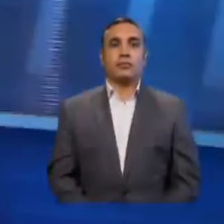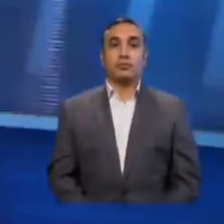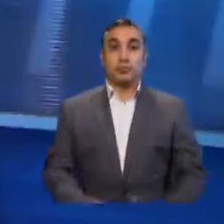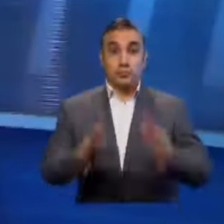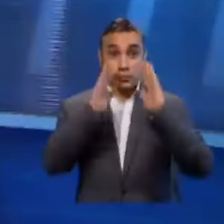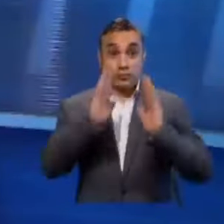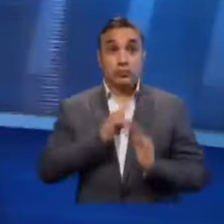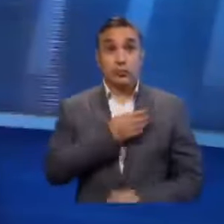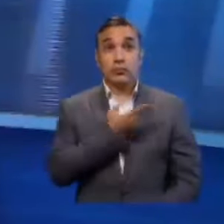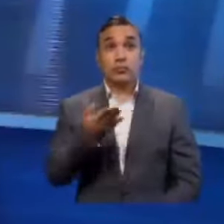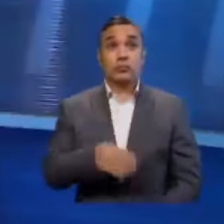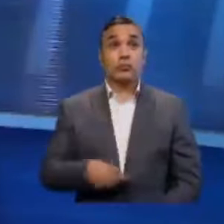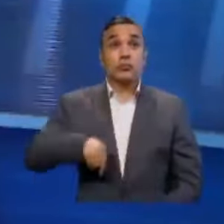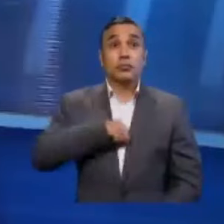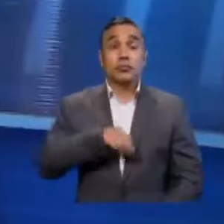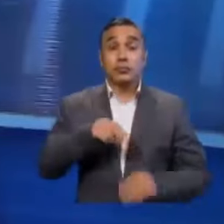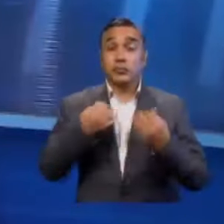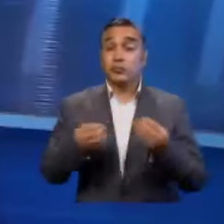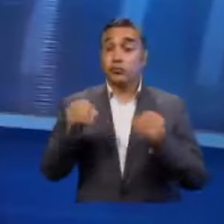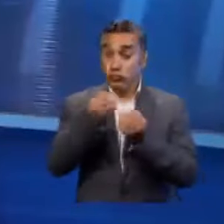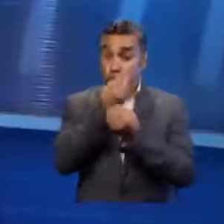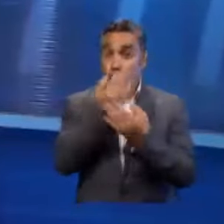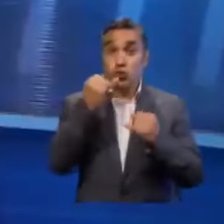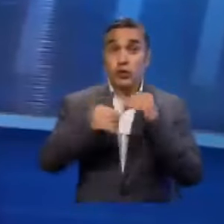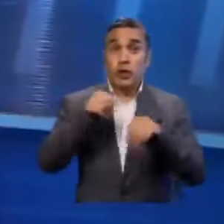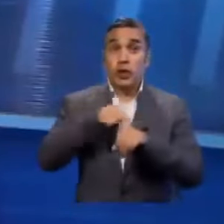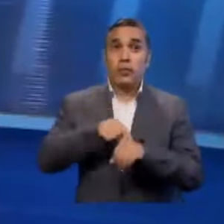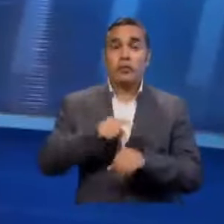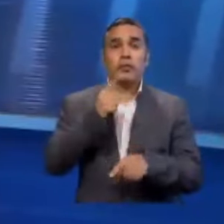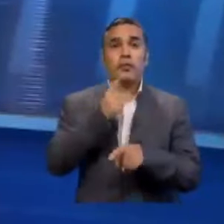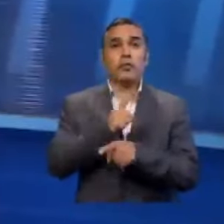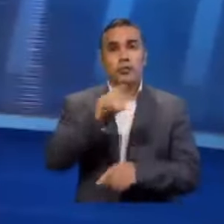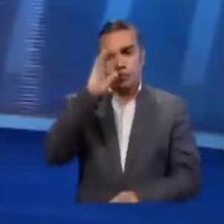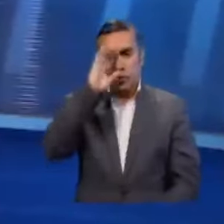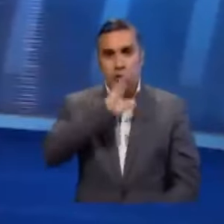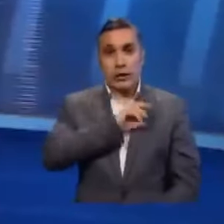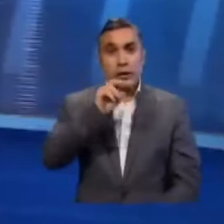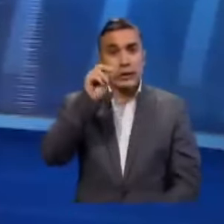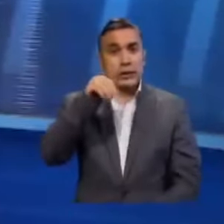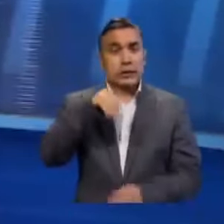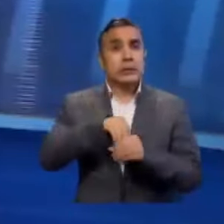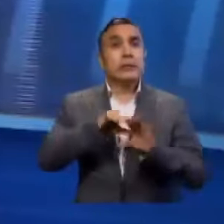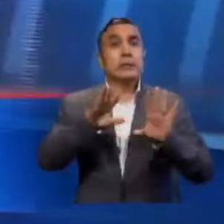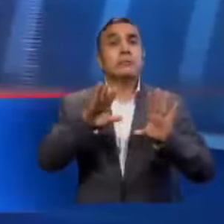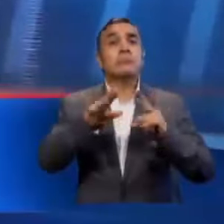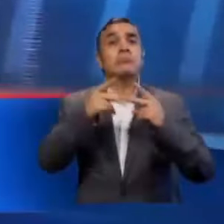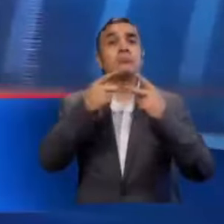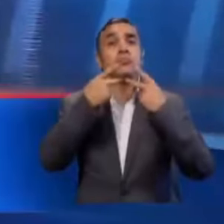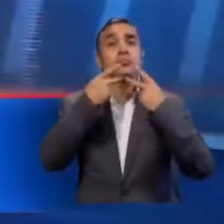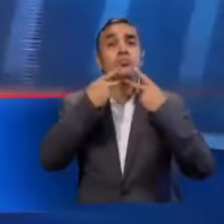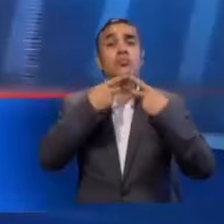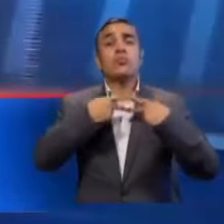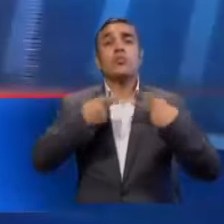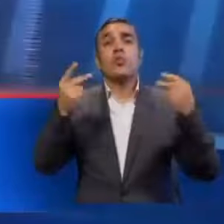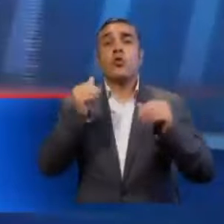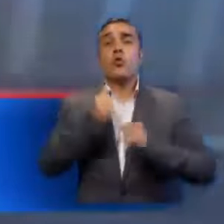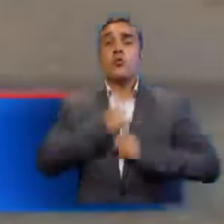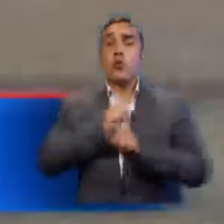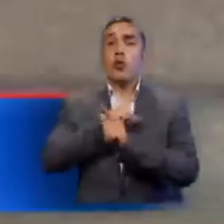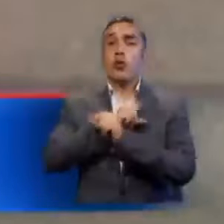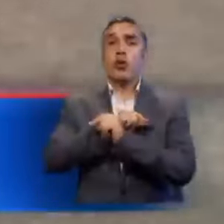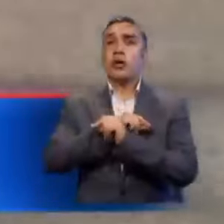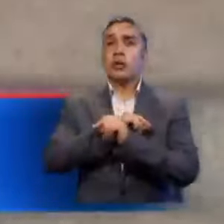Atención, amigos. Vamos a actualizar información de última hora. Precisamente la Policía Nacional acaba de publicar en su cuenta de